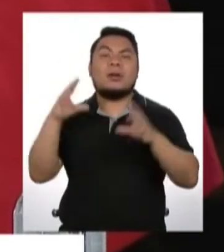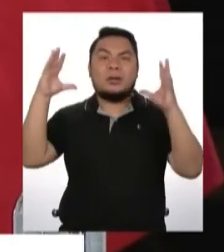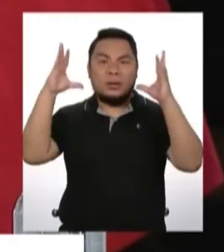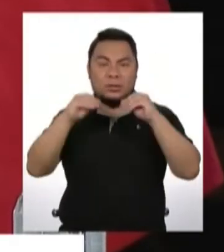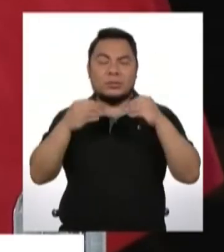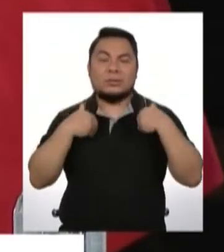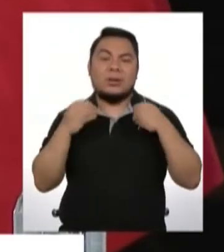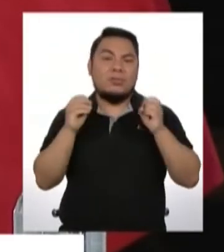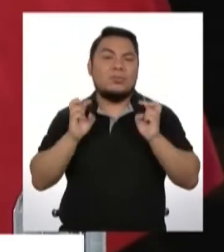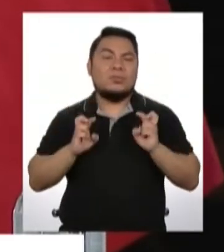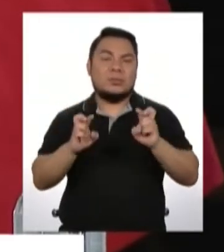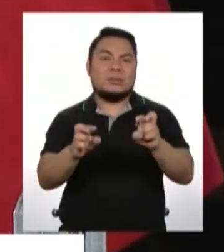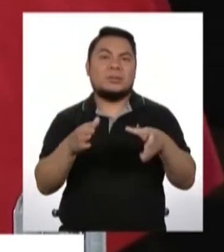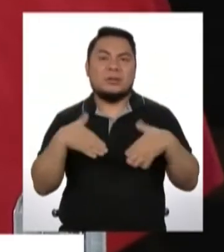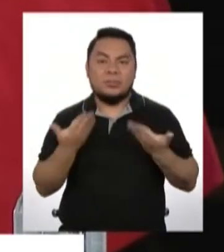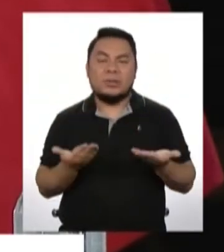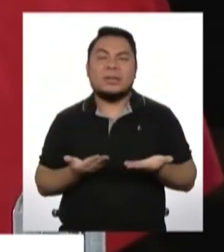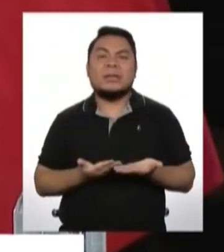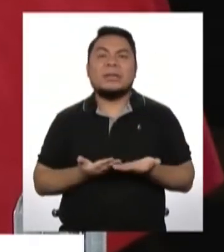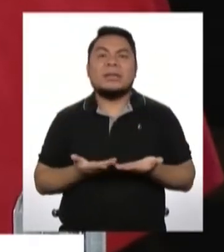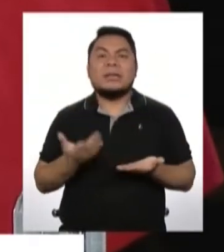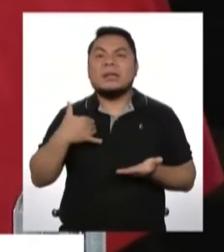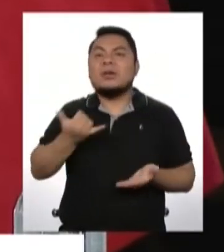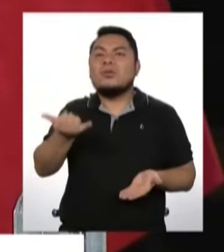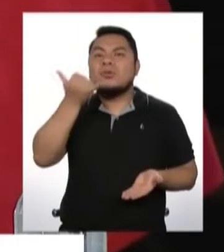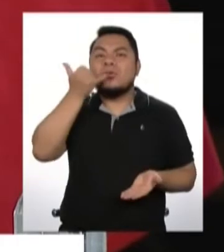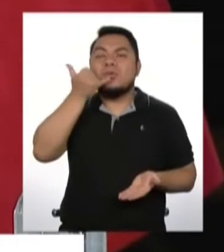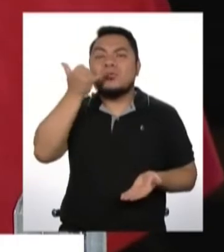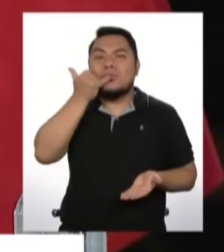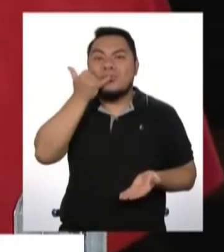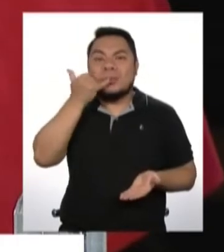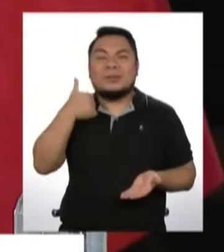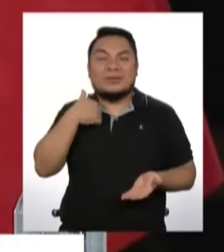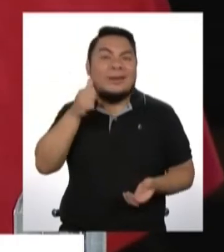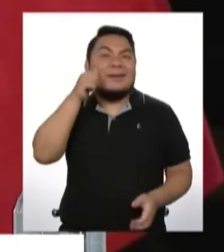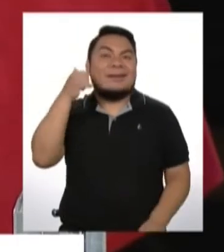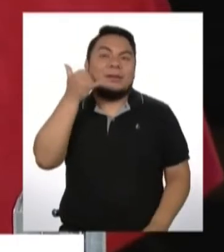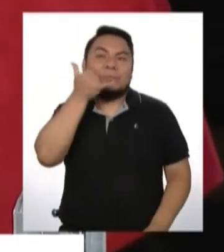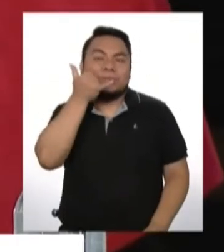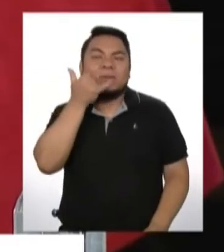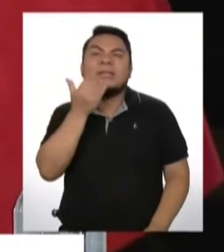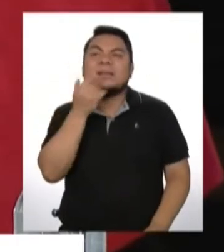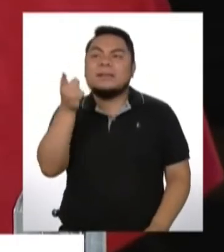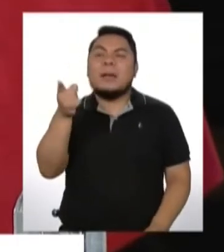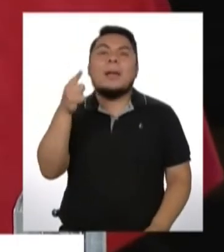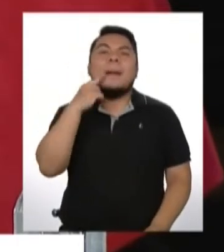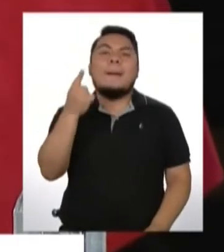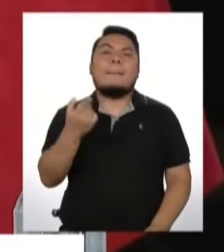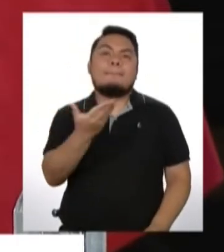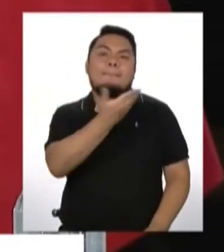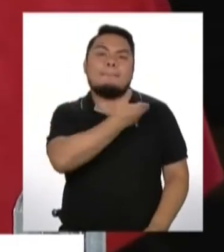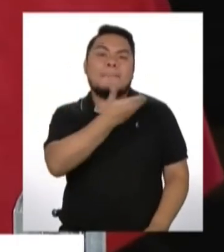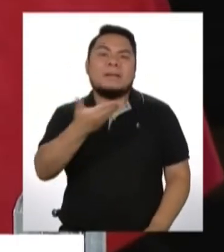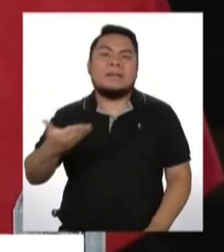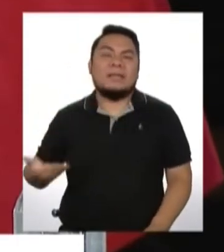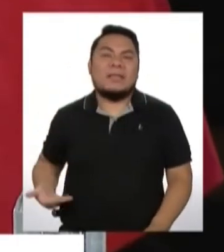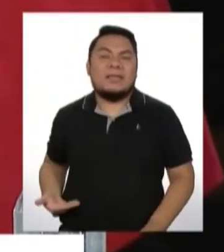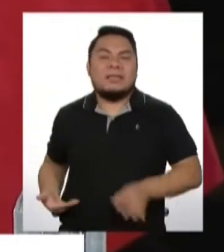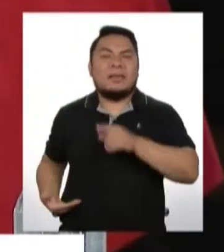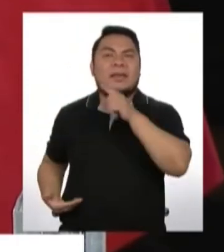la oportunidad de conversar telefónicamente con el presidente de un país que ha